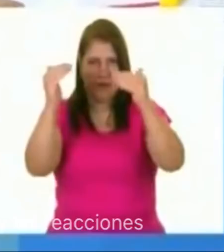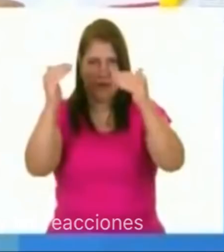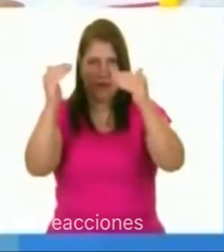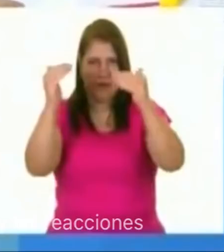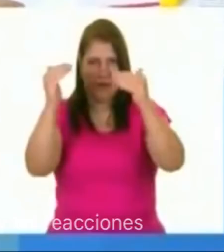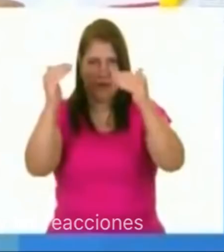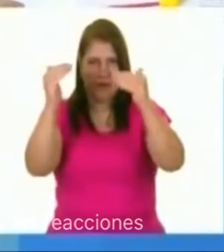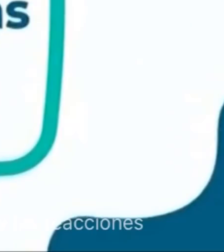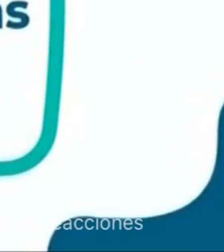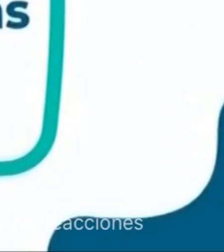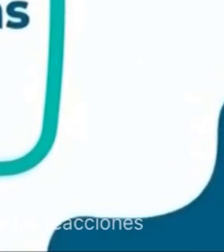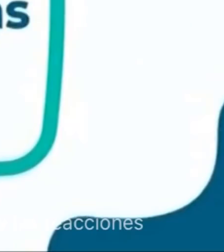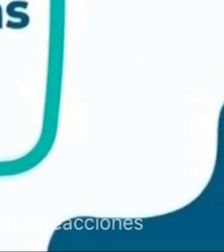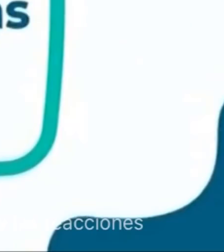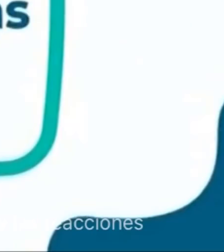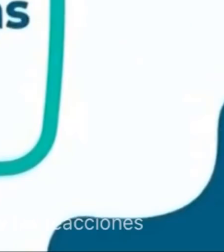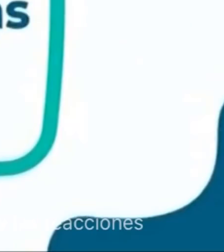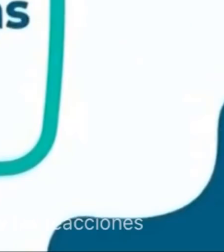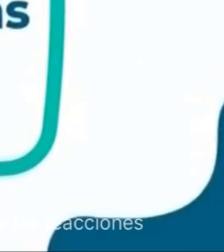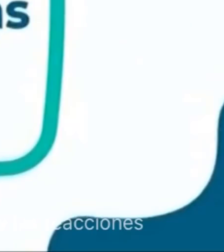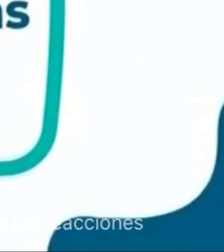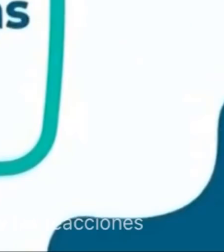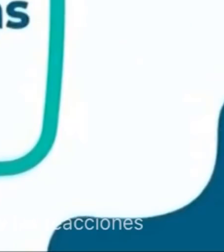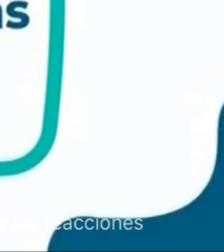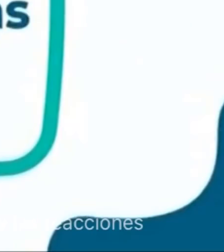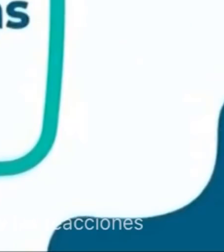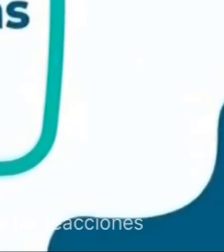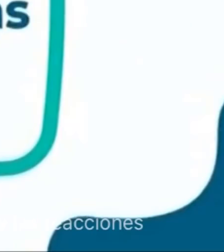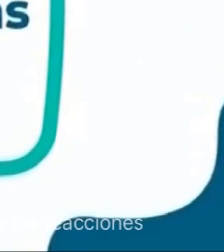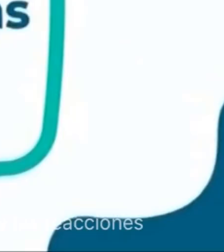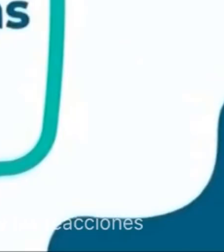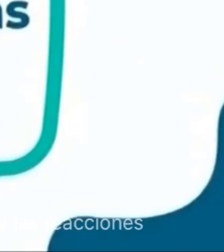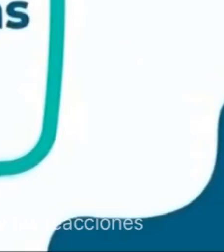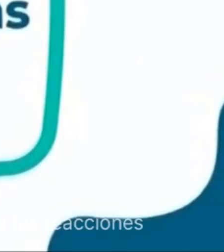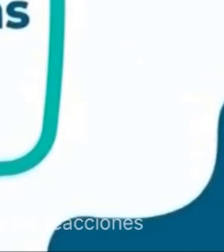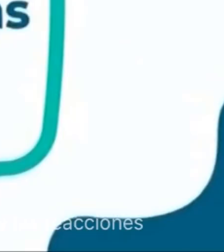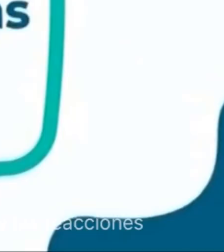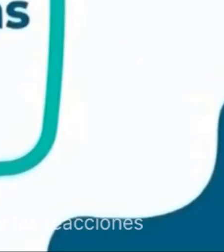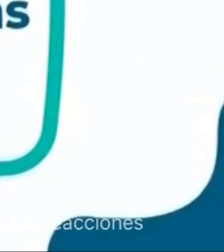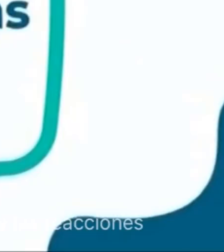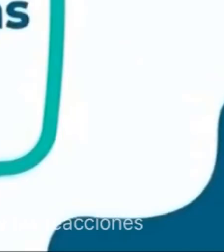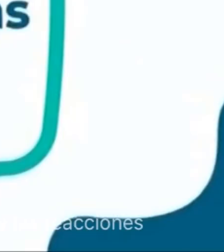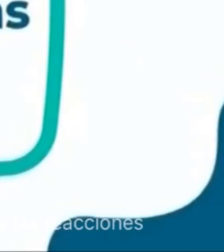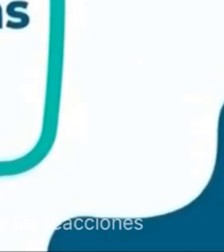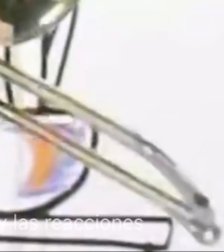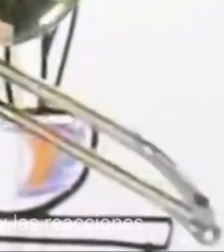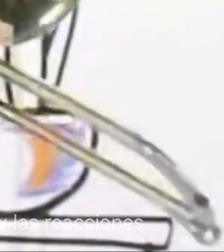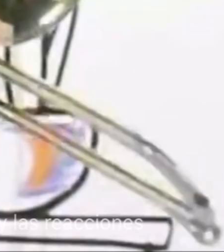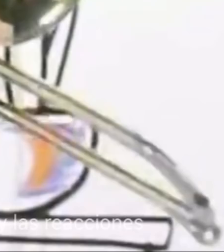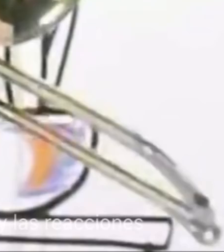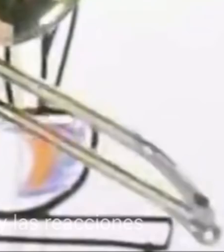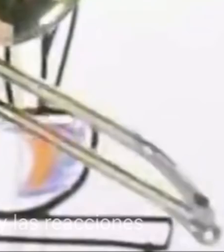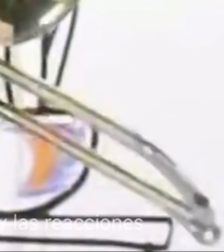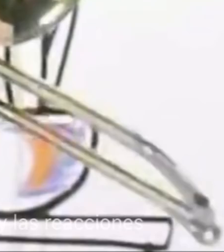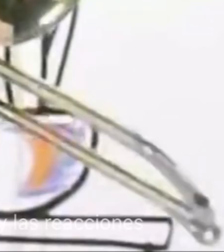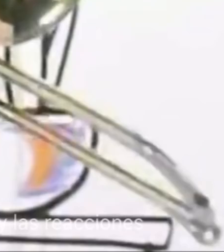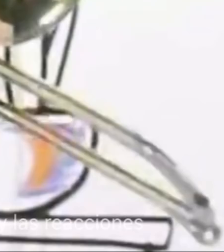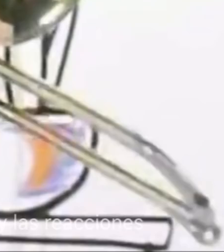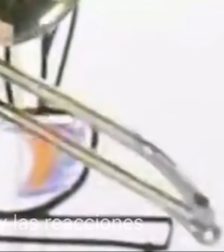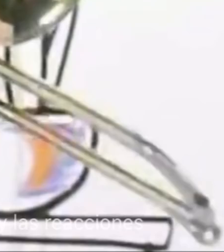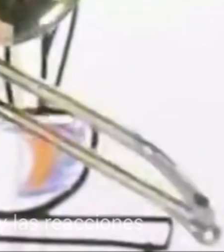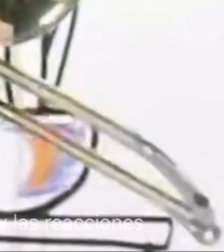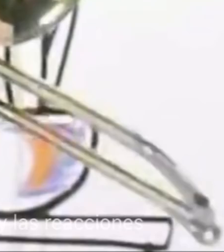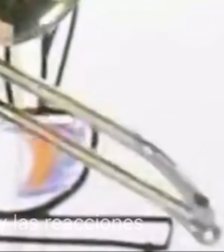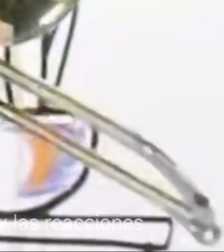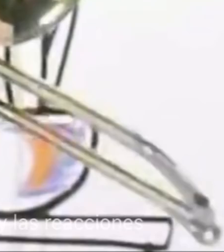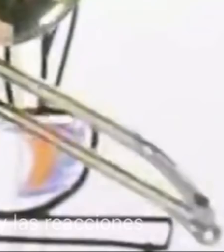la historia de los personajes. Seguimos con artes música, el tema es El trombón de Fernando Islas. La clase comienza con Fernando quien